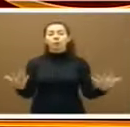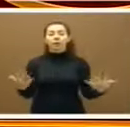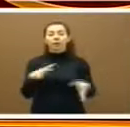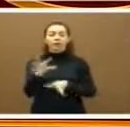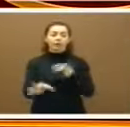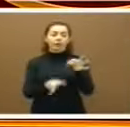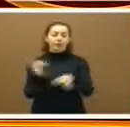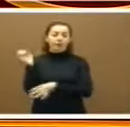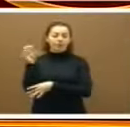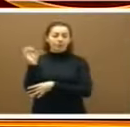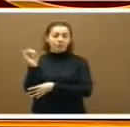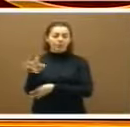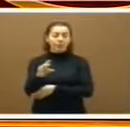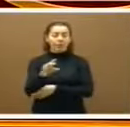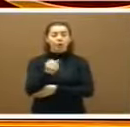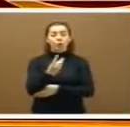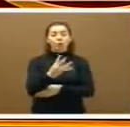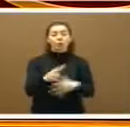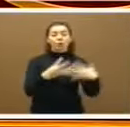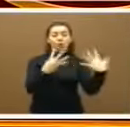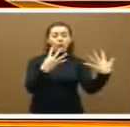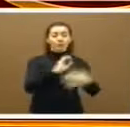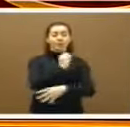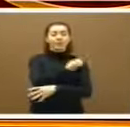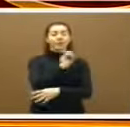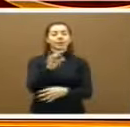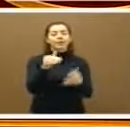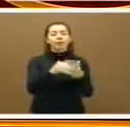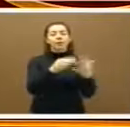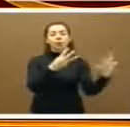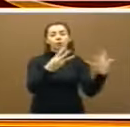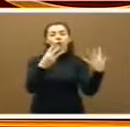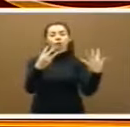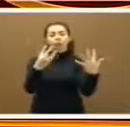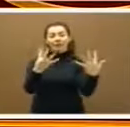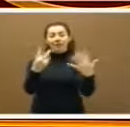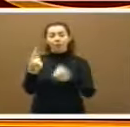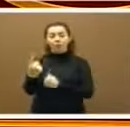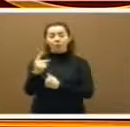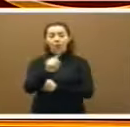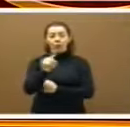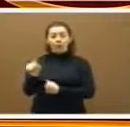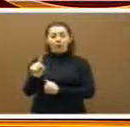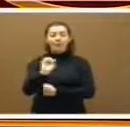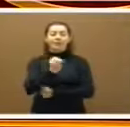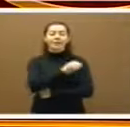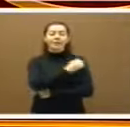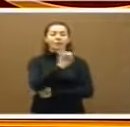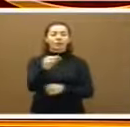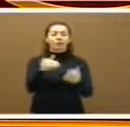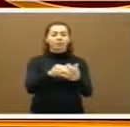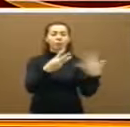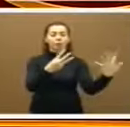ordenación de la ponencia, la nueve con registro de entrada 15.891, la once con registro de entrada 15